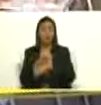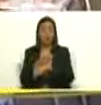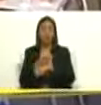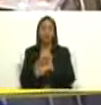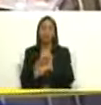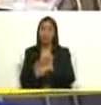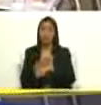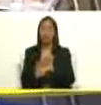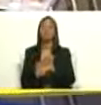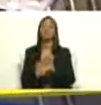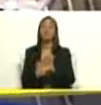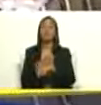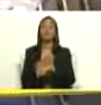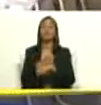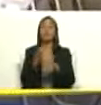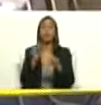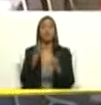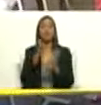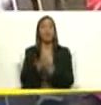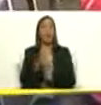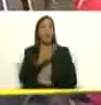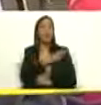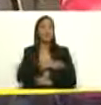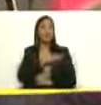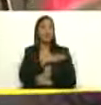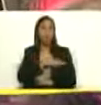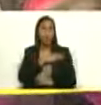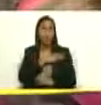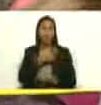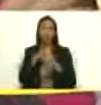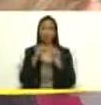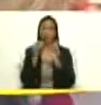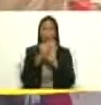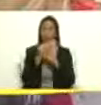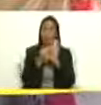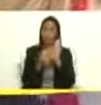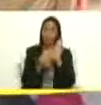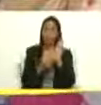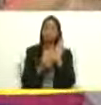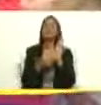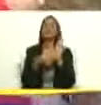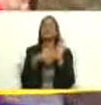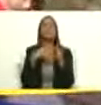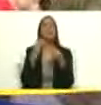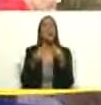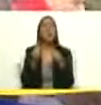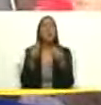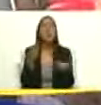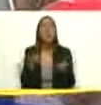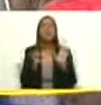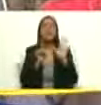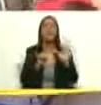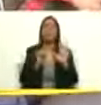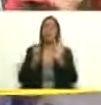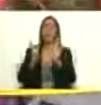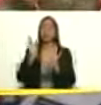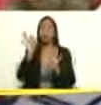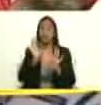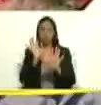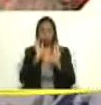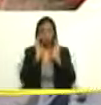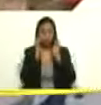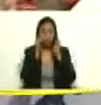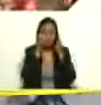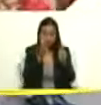grandes misiones además discutirán sobre el plan 95 que se refiere en subir del 6% de atención y solución de los temas